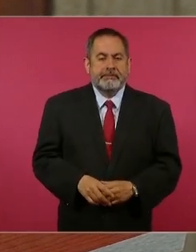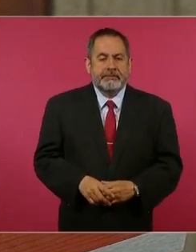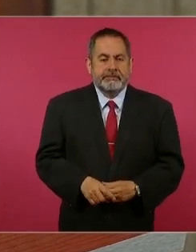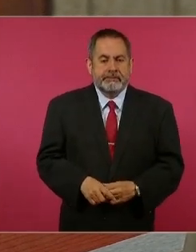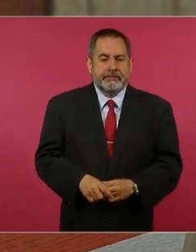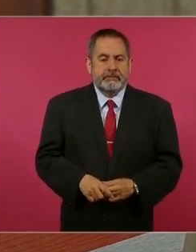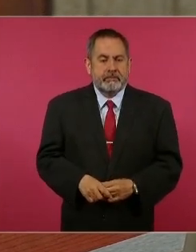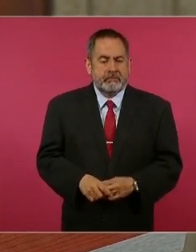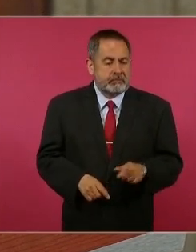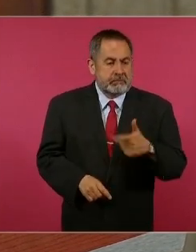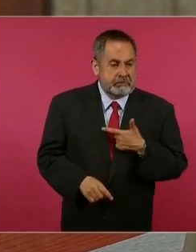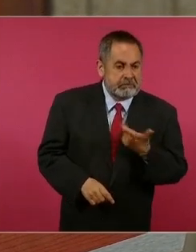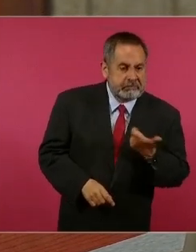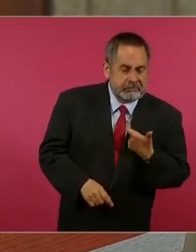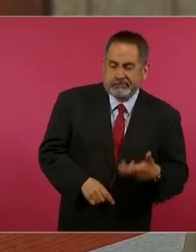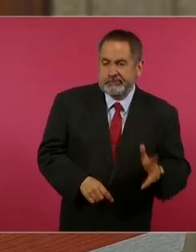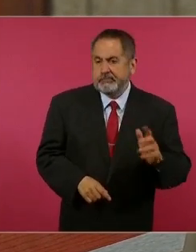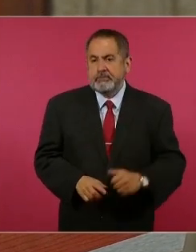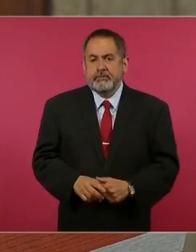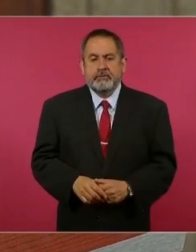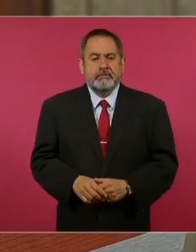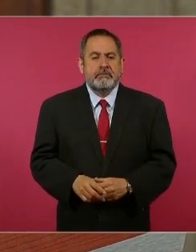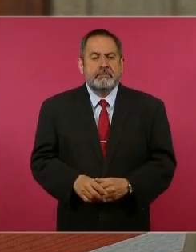o les gusta.